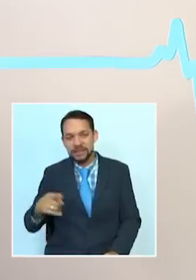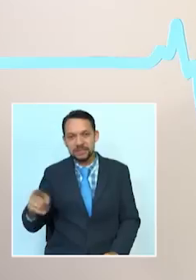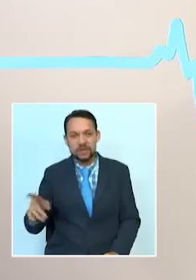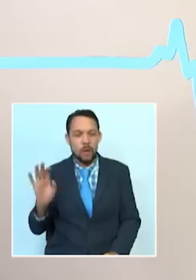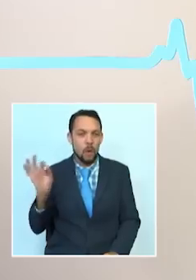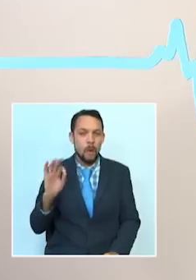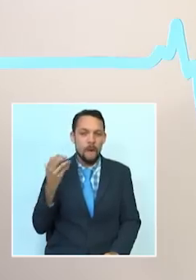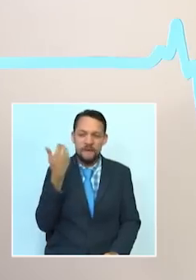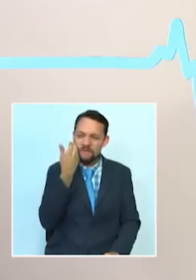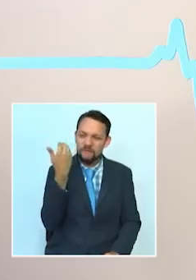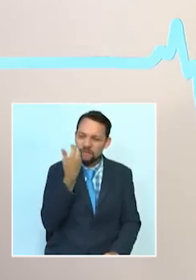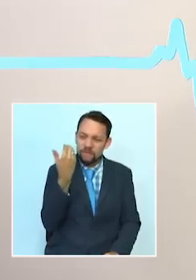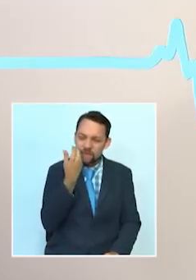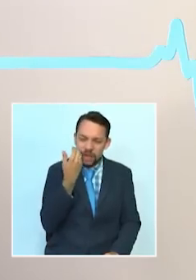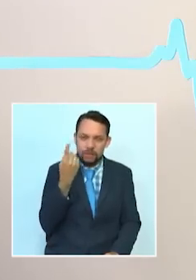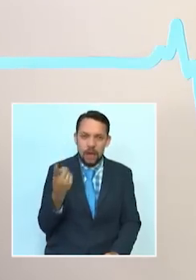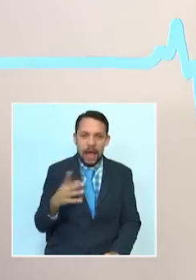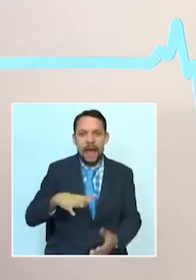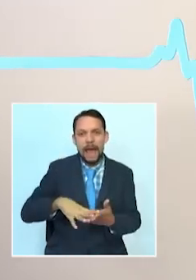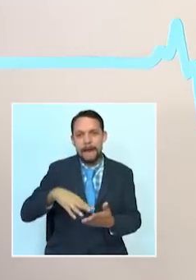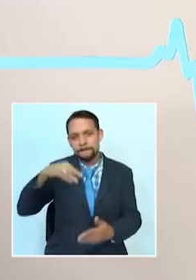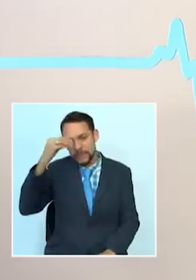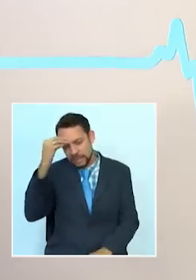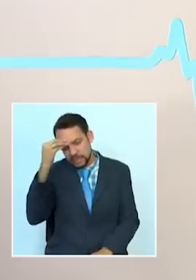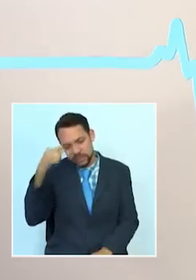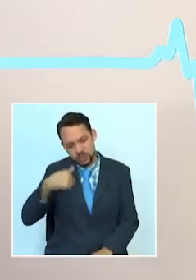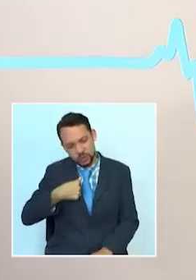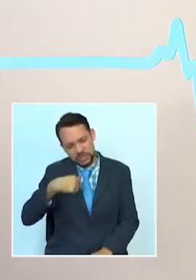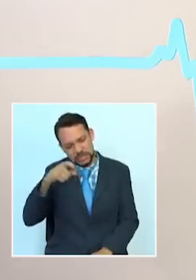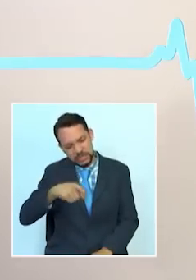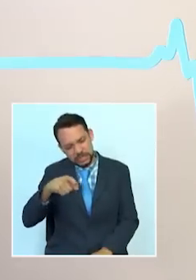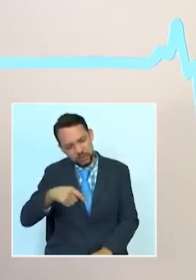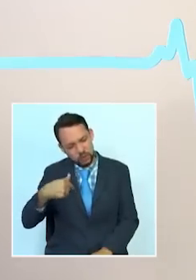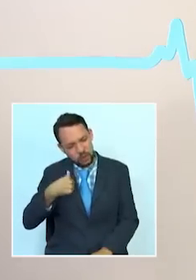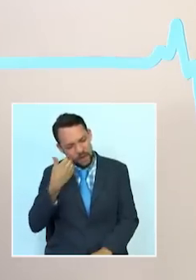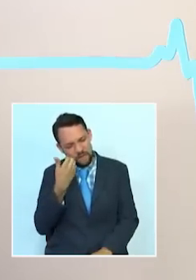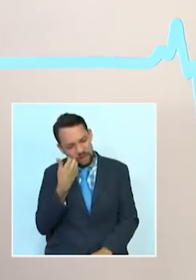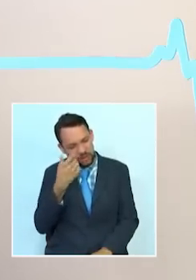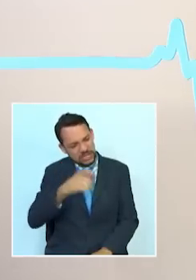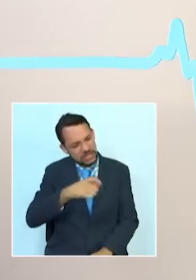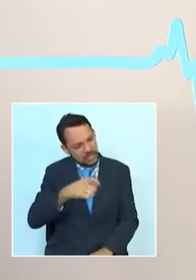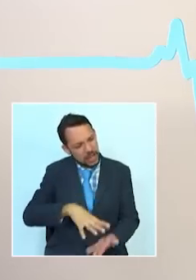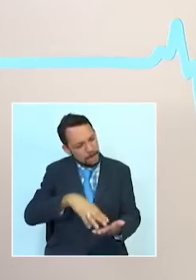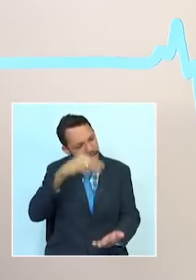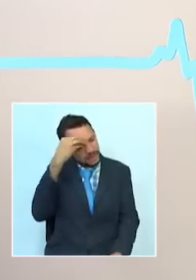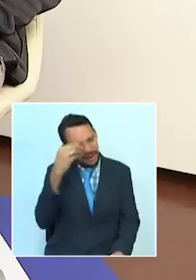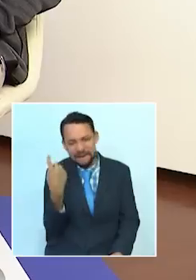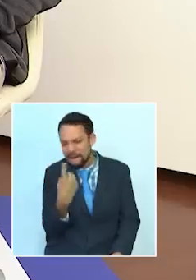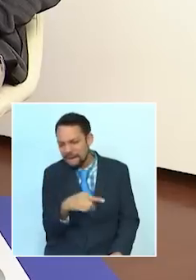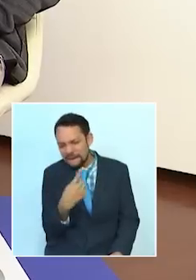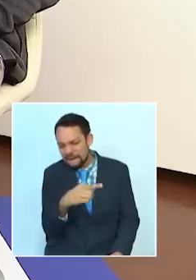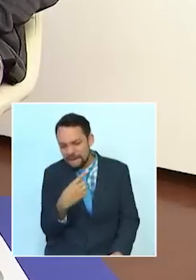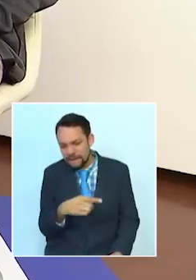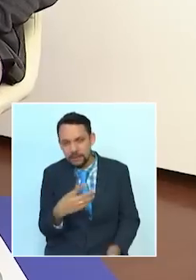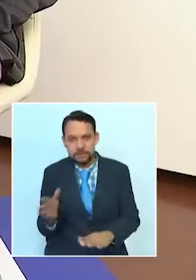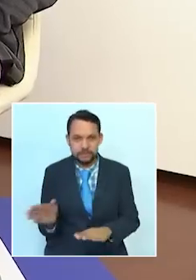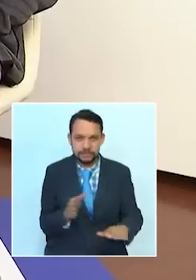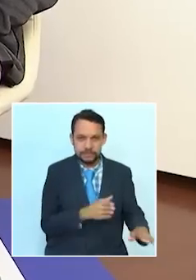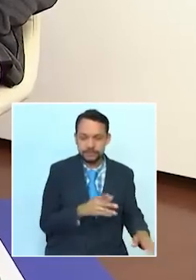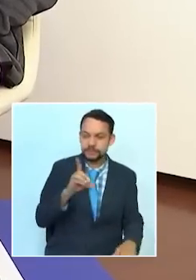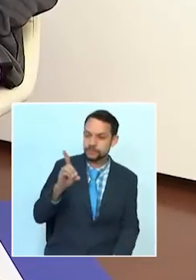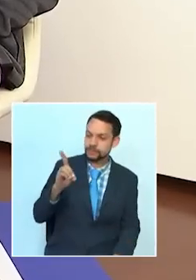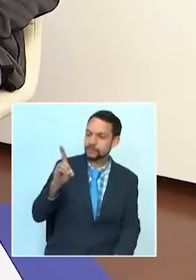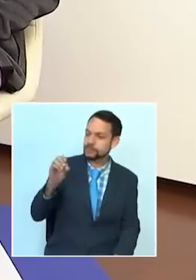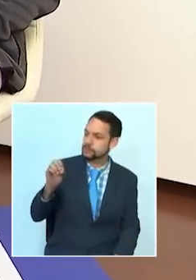sino el proceso de aprendizaje que tengo que aprender de esto para hacer cada día más feliz Dora Gómez qué me